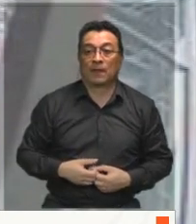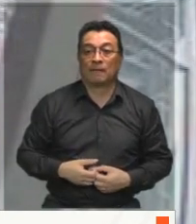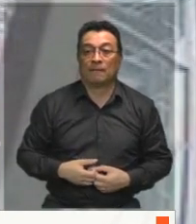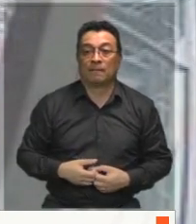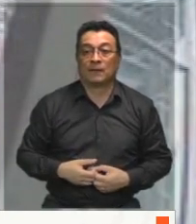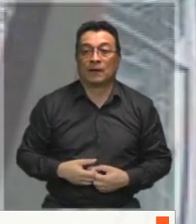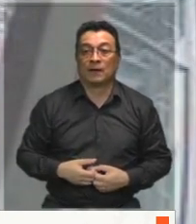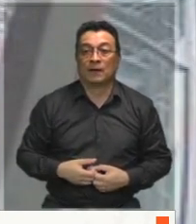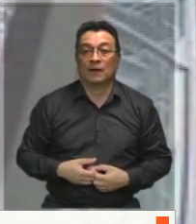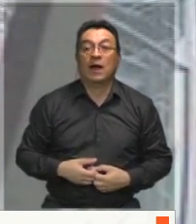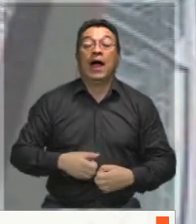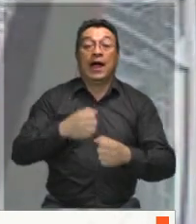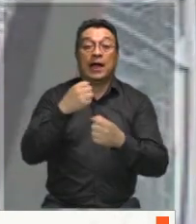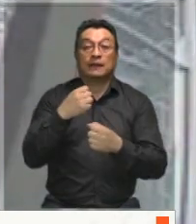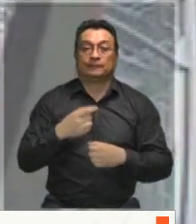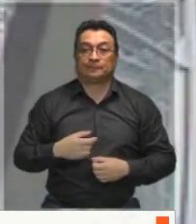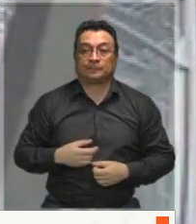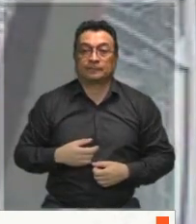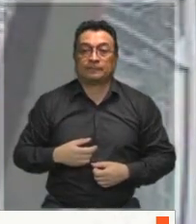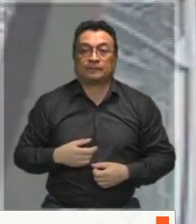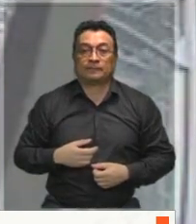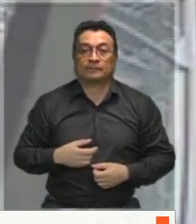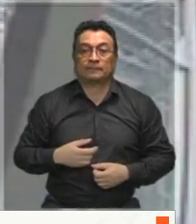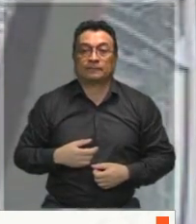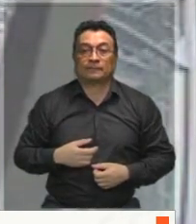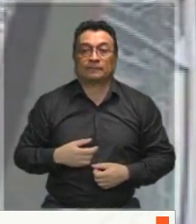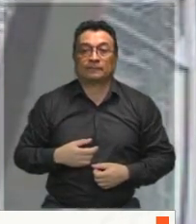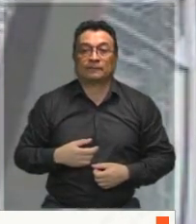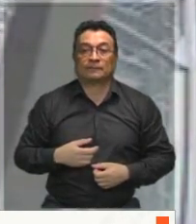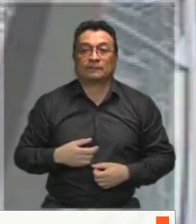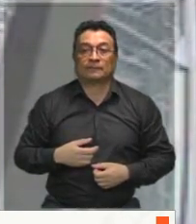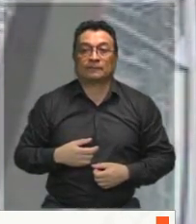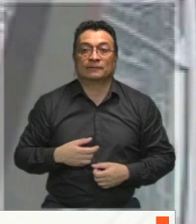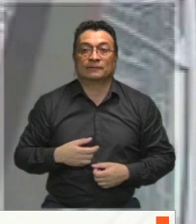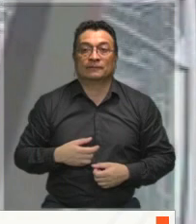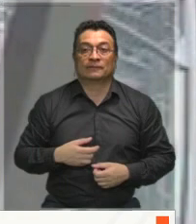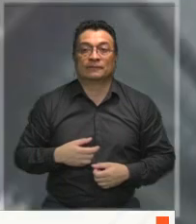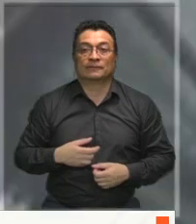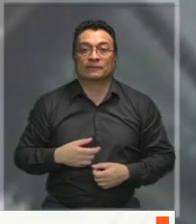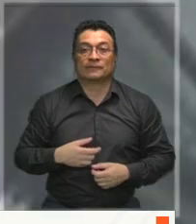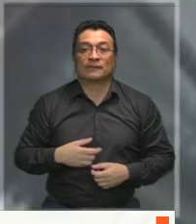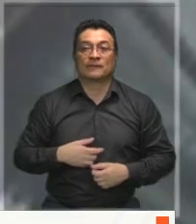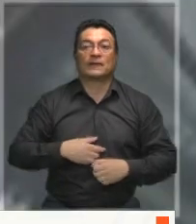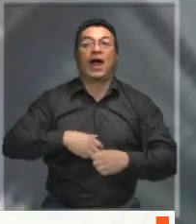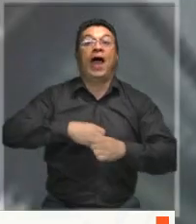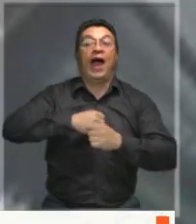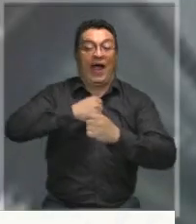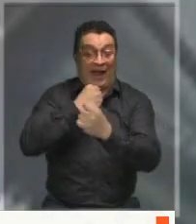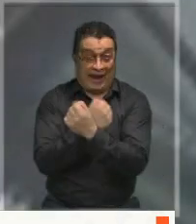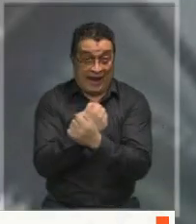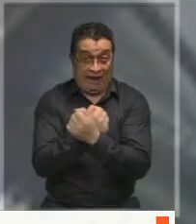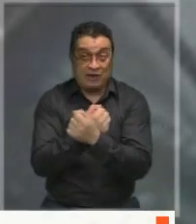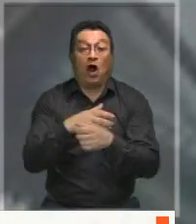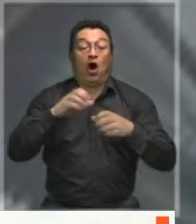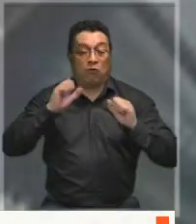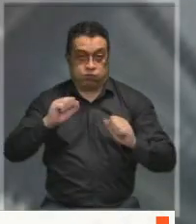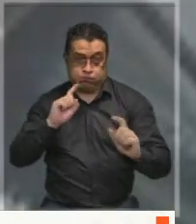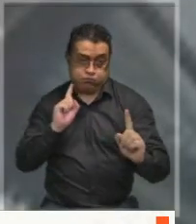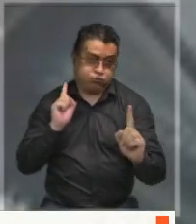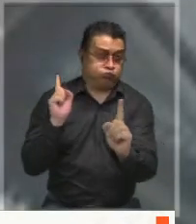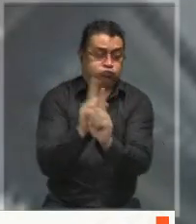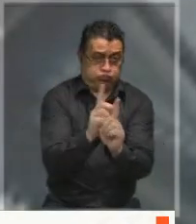El carabinero logra tomar su arma de fuego de uso particular y repelió el asalto a disparos, hiriendo a uno de los